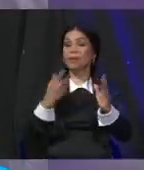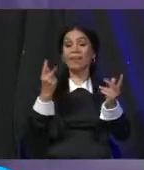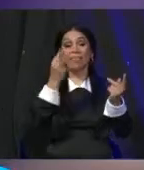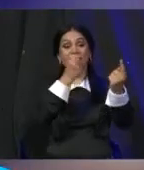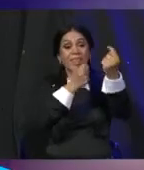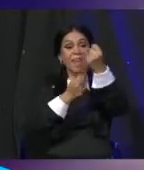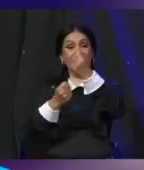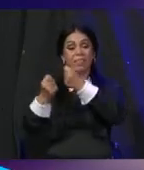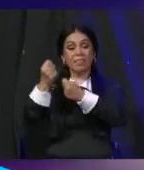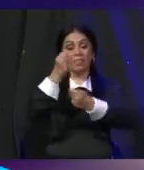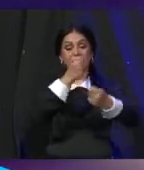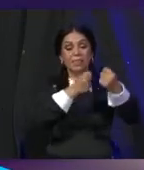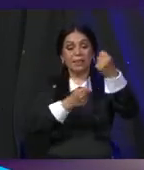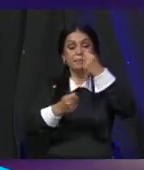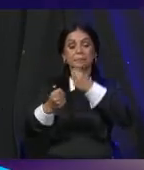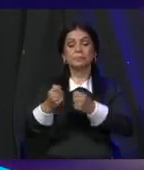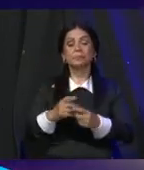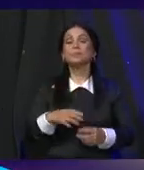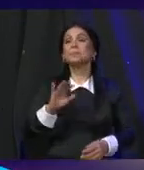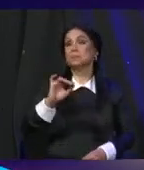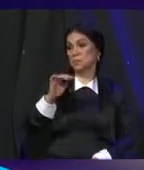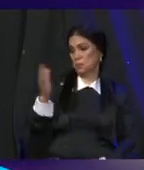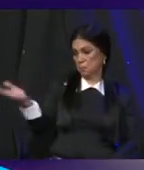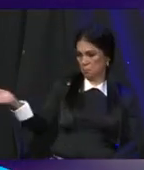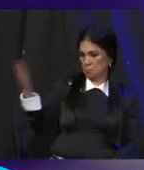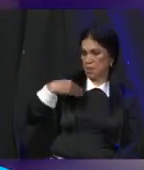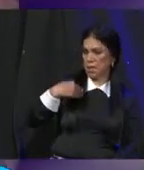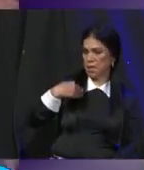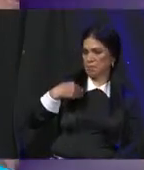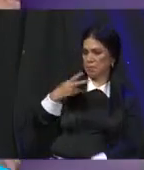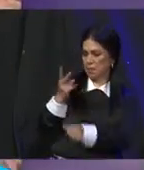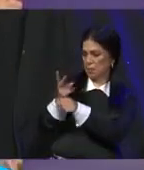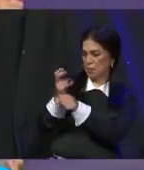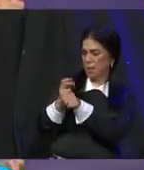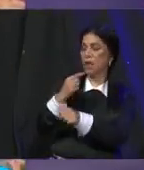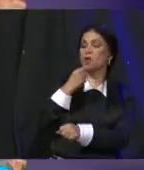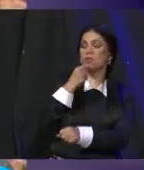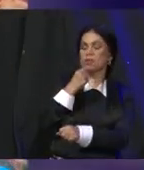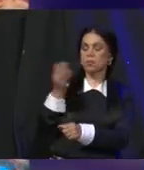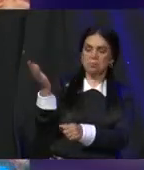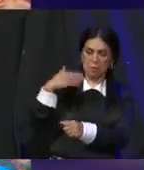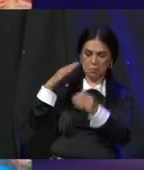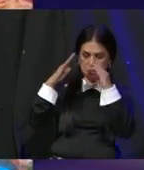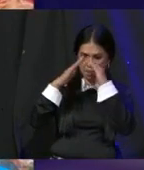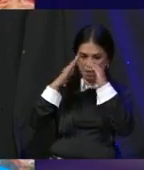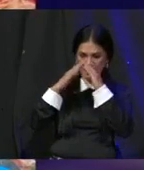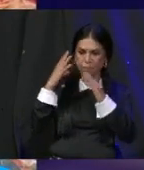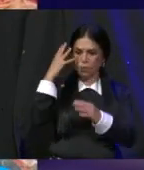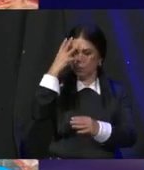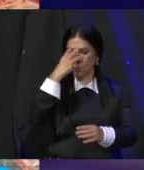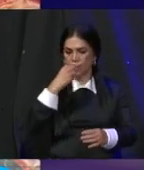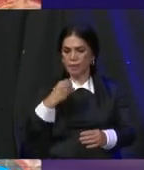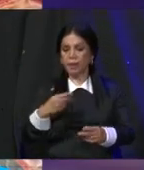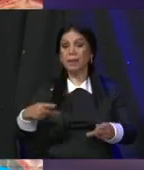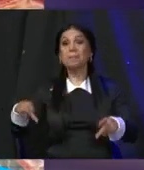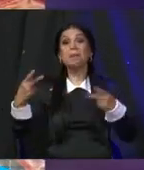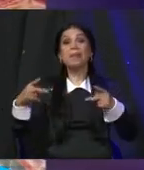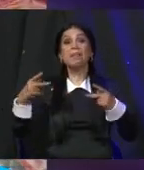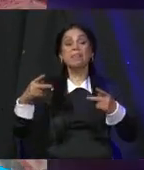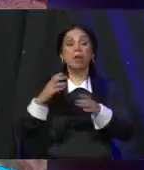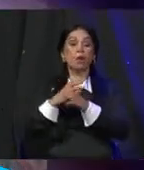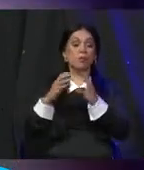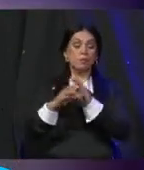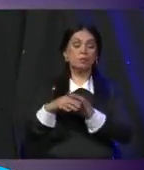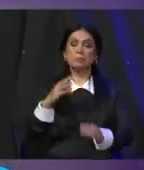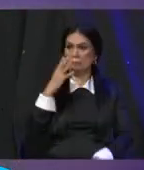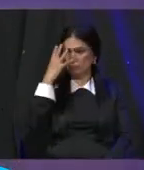entonces se les da acceso a que suban a ver la casita y ha sido un gran éxito, la verdad es que no me puedo quejar y la verdad es que sí, pues muy